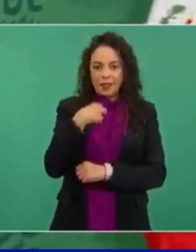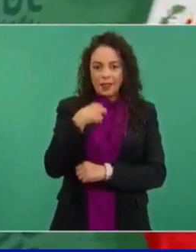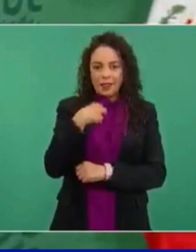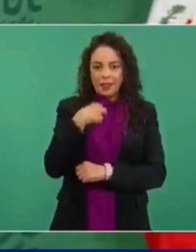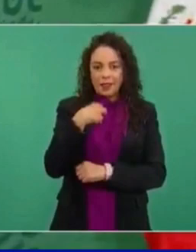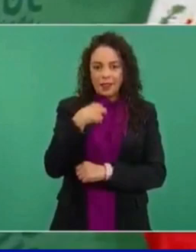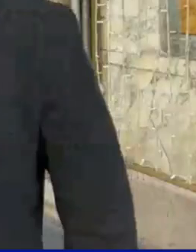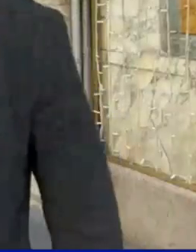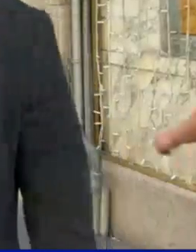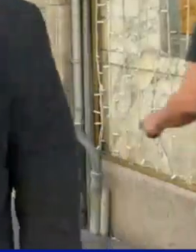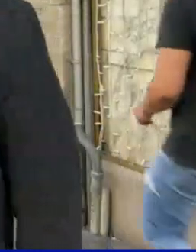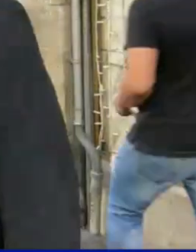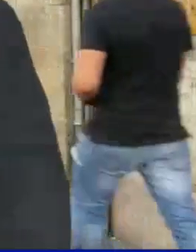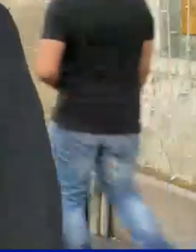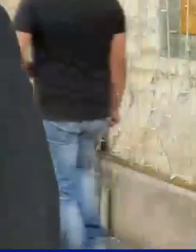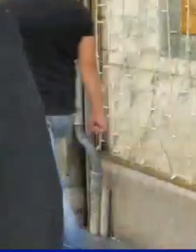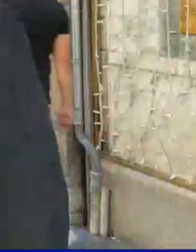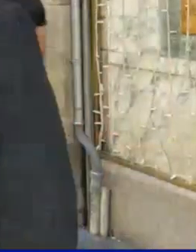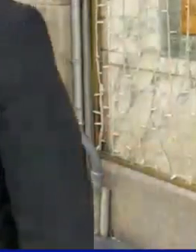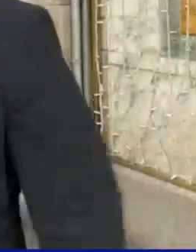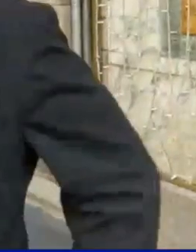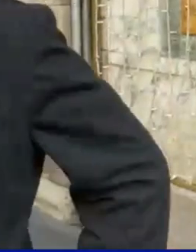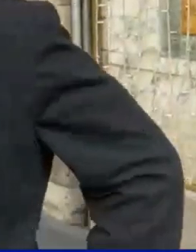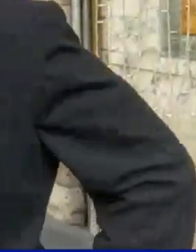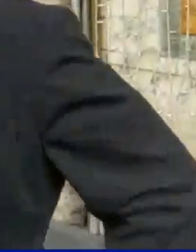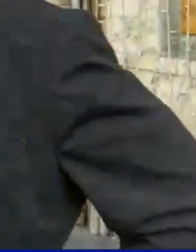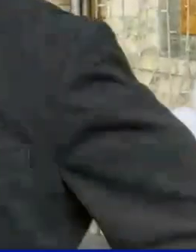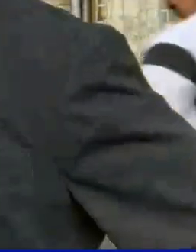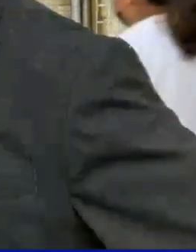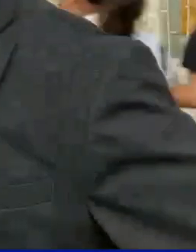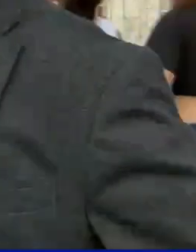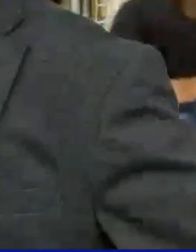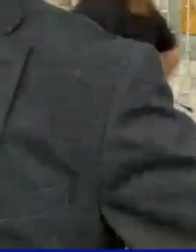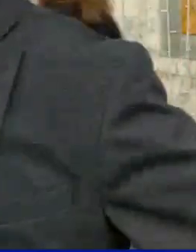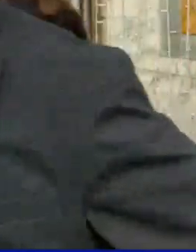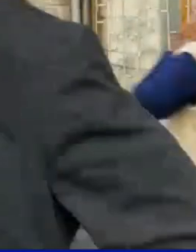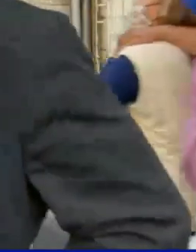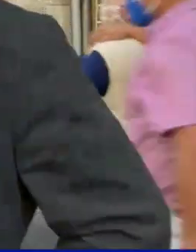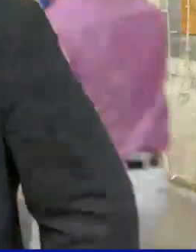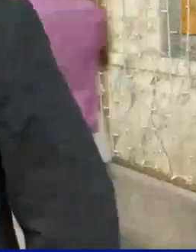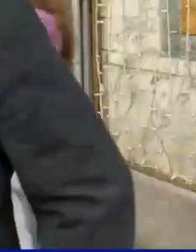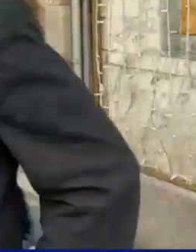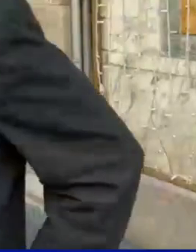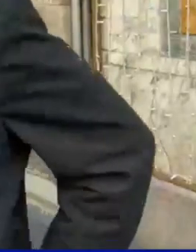Pues ahí están las declaraciones del presidente Andrés Manuel López Obrador, que se dice conmovido en la mañanera, mi querido Rafa.